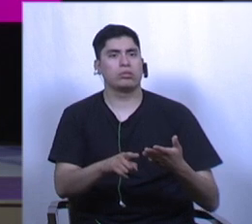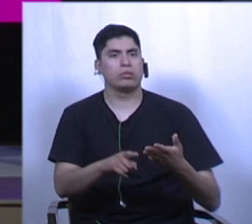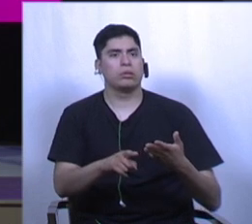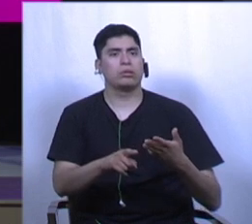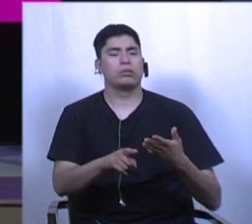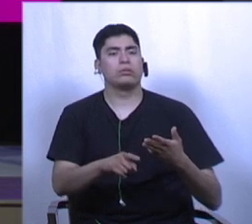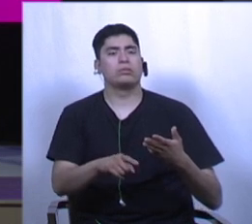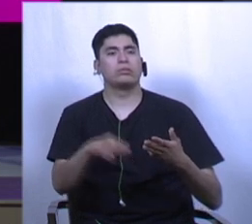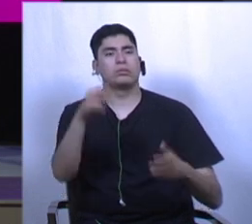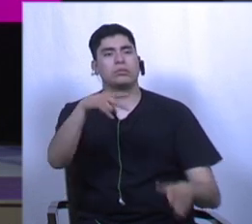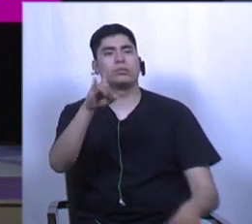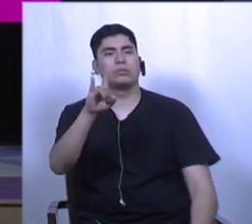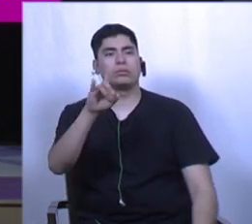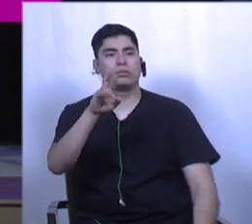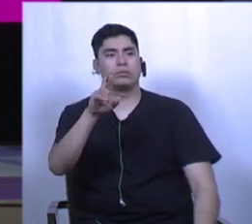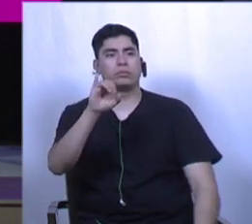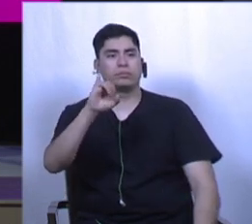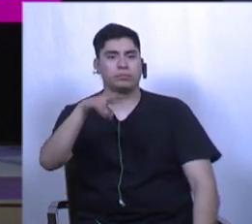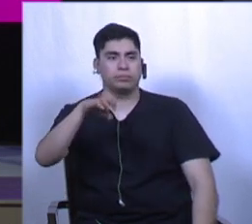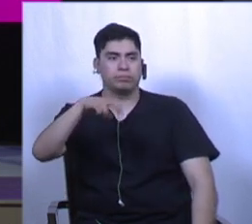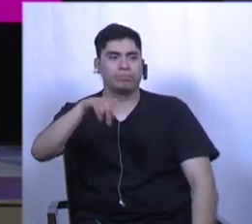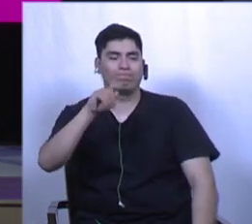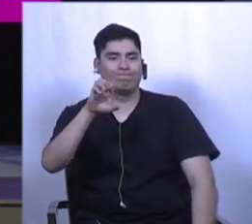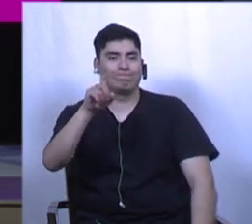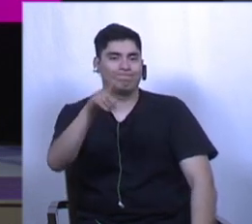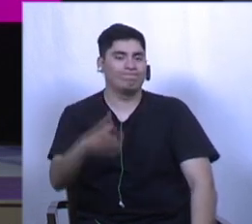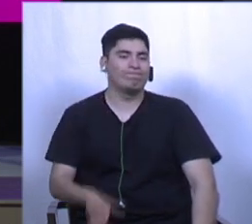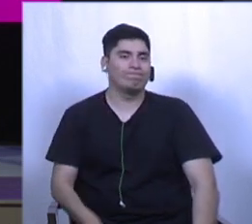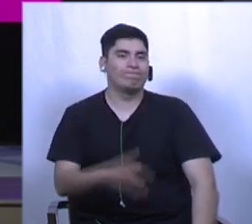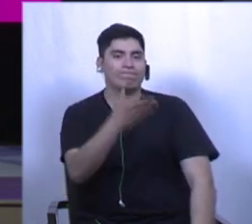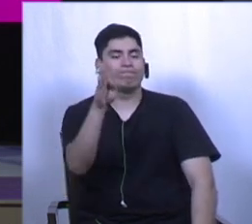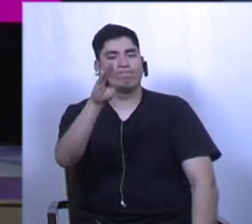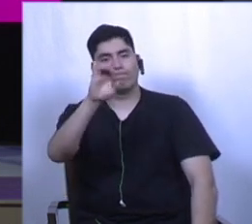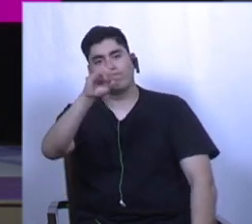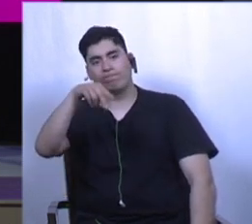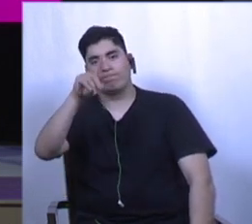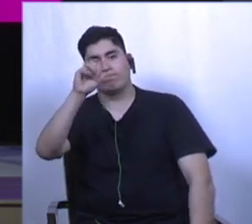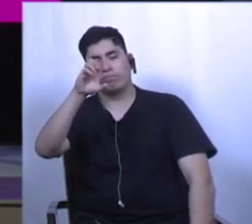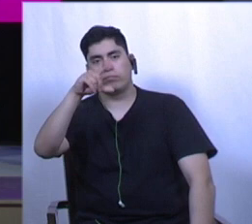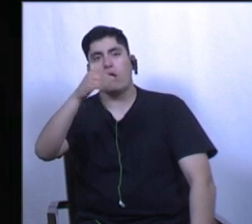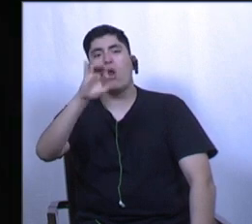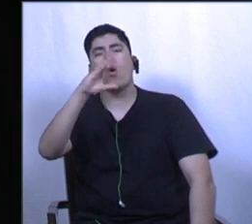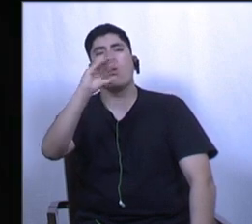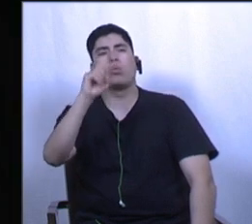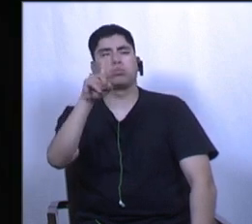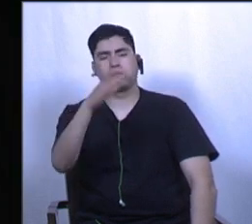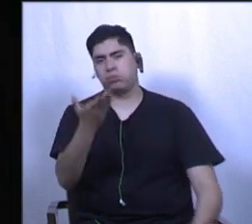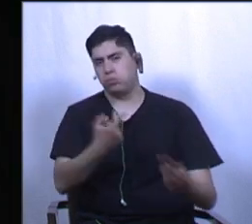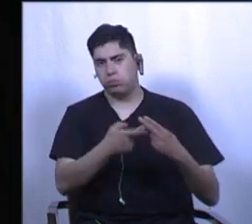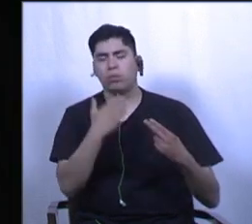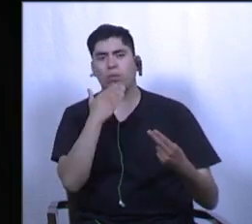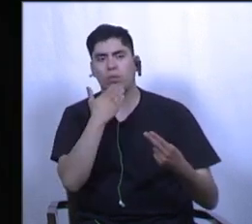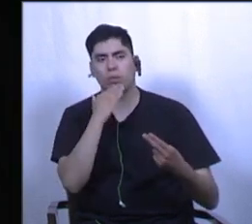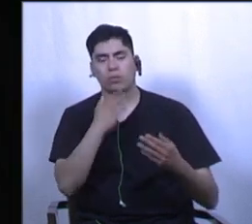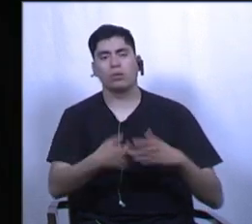de nutrientes biológicos y factores climáticos. Y esto pintó un cuadro muy importante